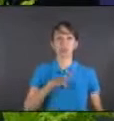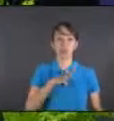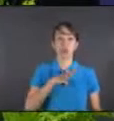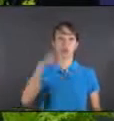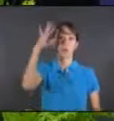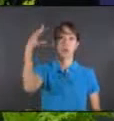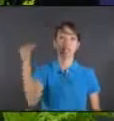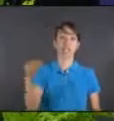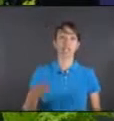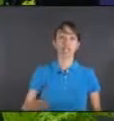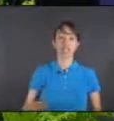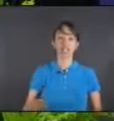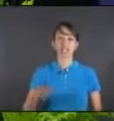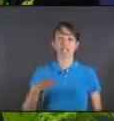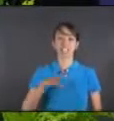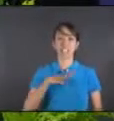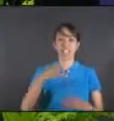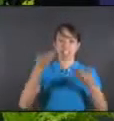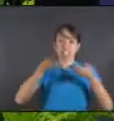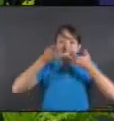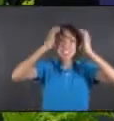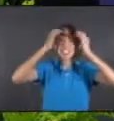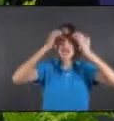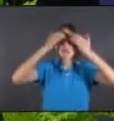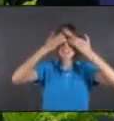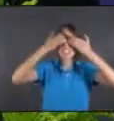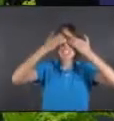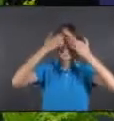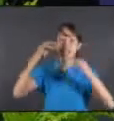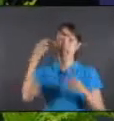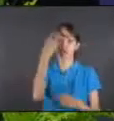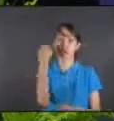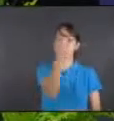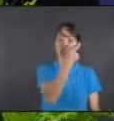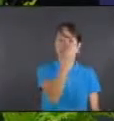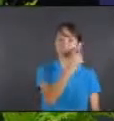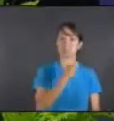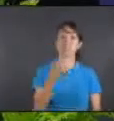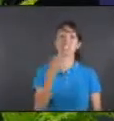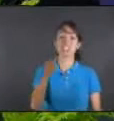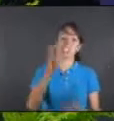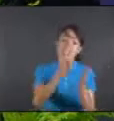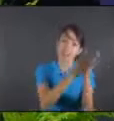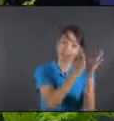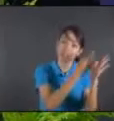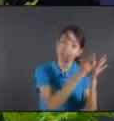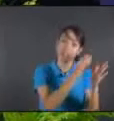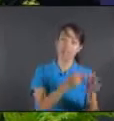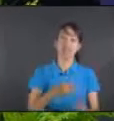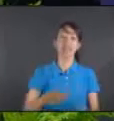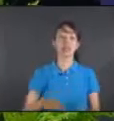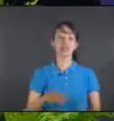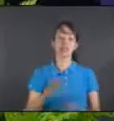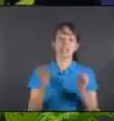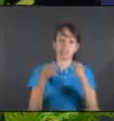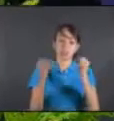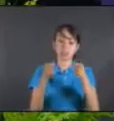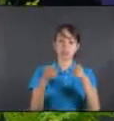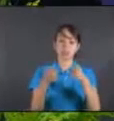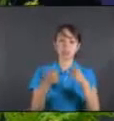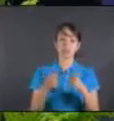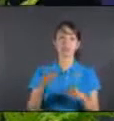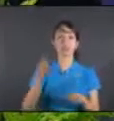manera que yo no sé qué clase de enfermedad le habrá acontecido, porque le salieron